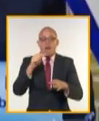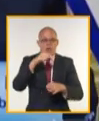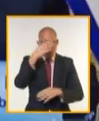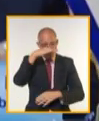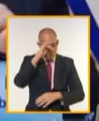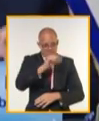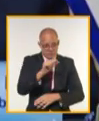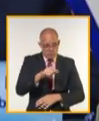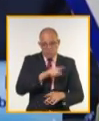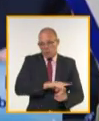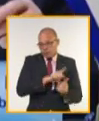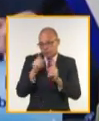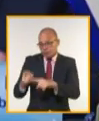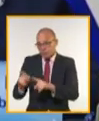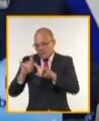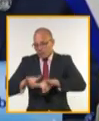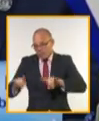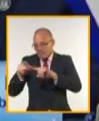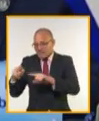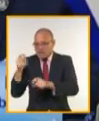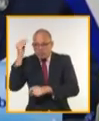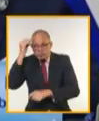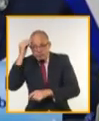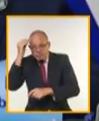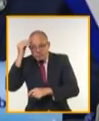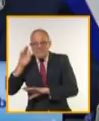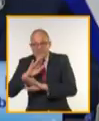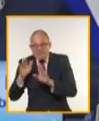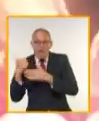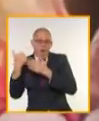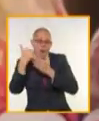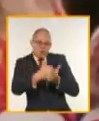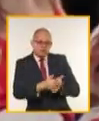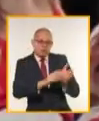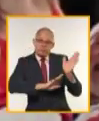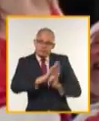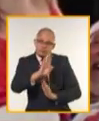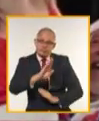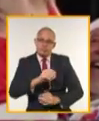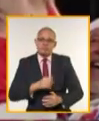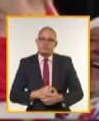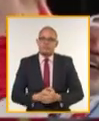chinas, fortaleciendo nuestras capacidades nacionales.